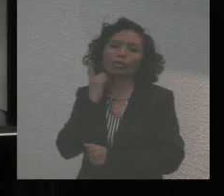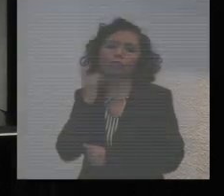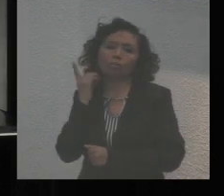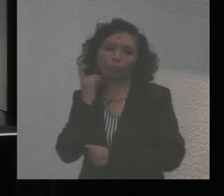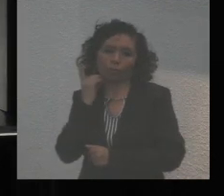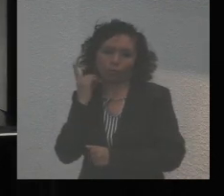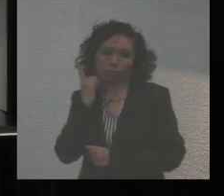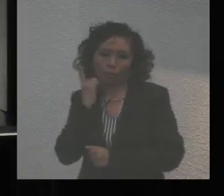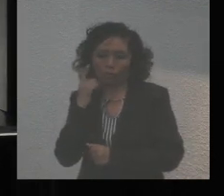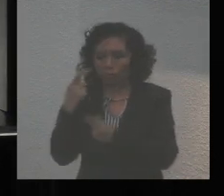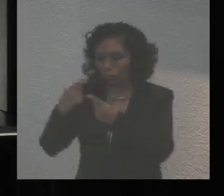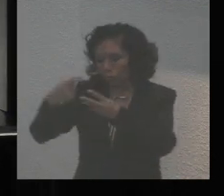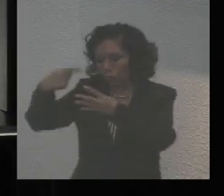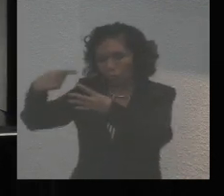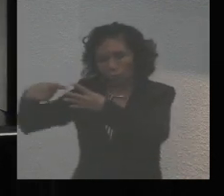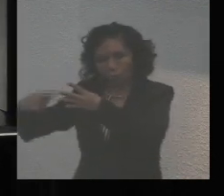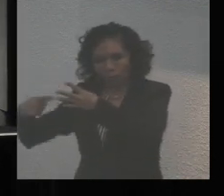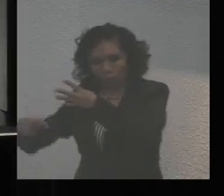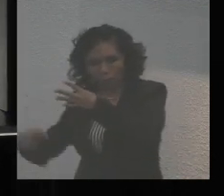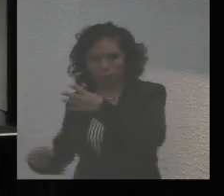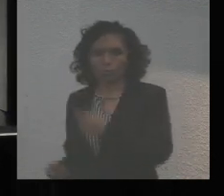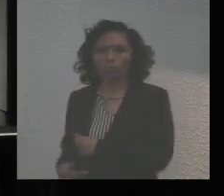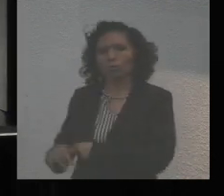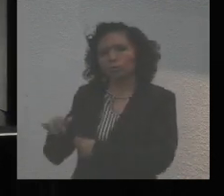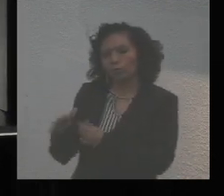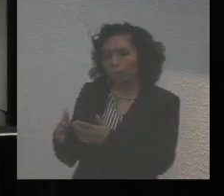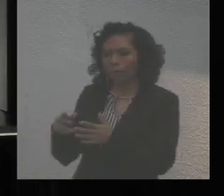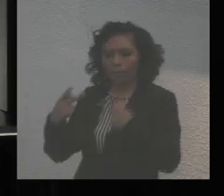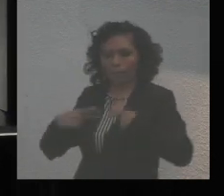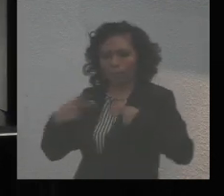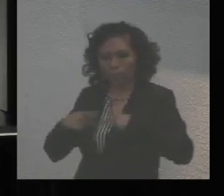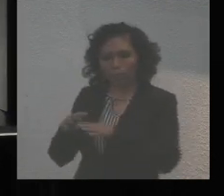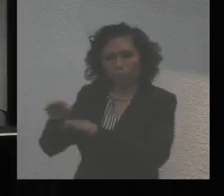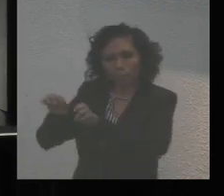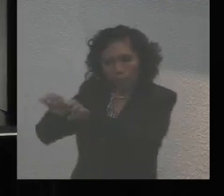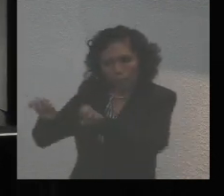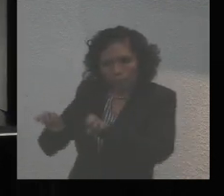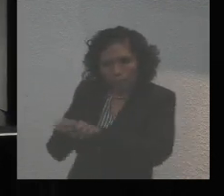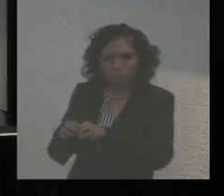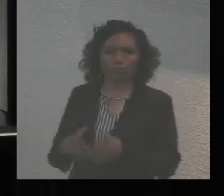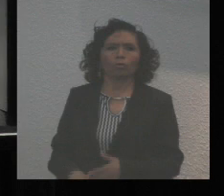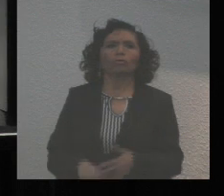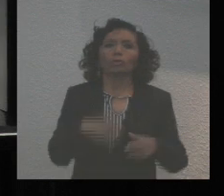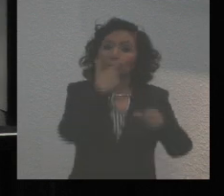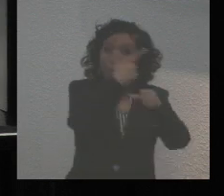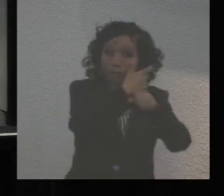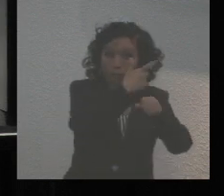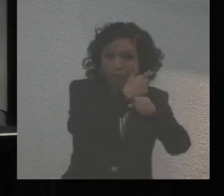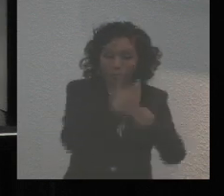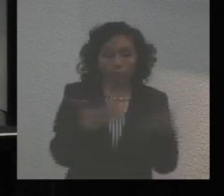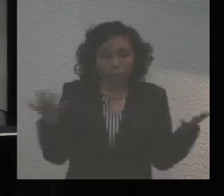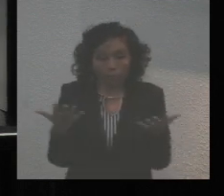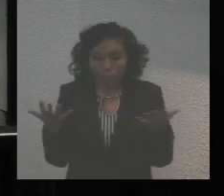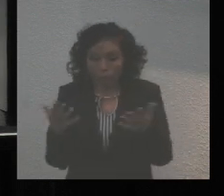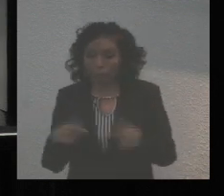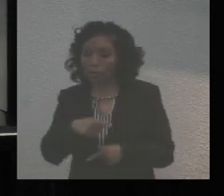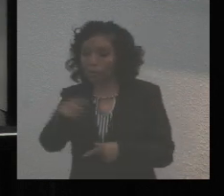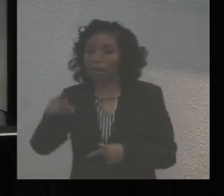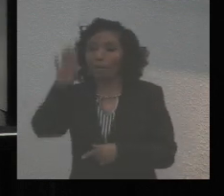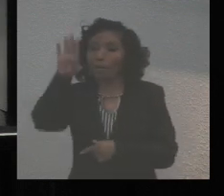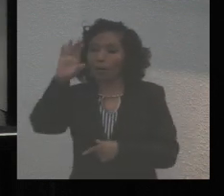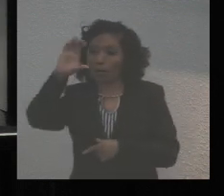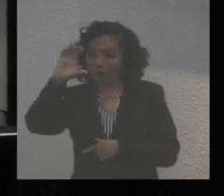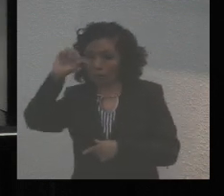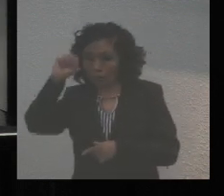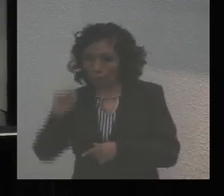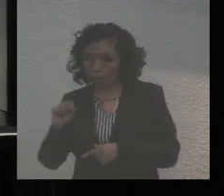propietarios y sus respectivos suplentes. Artículo séptimo. Se crean las comisiones estatales electorales de los estados de Baja California